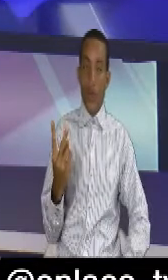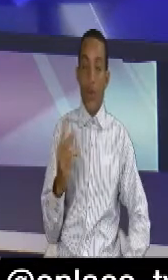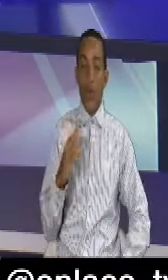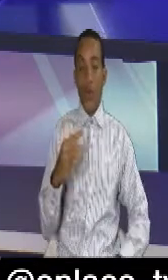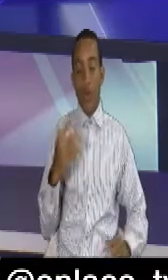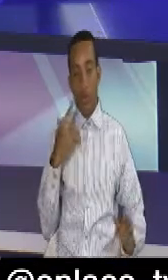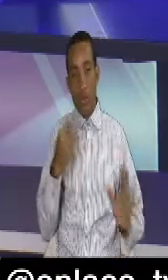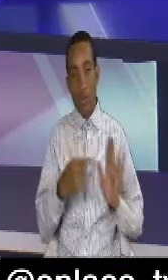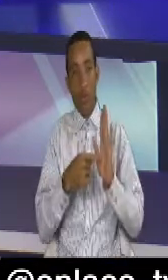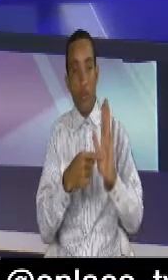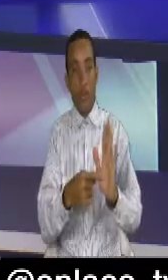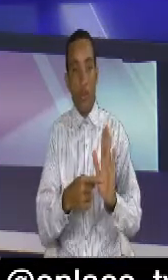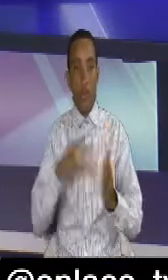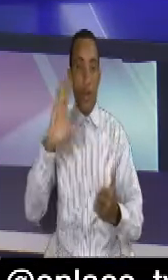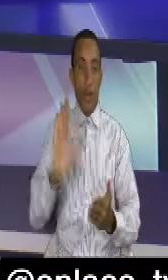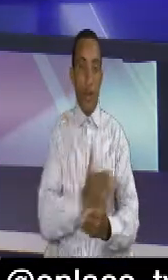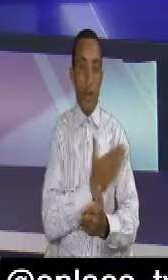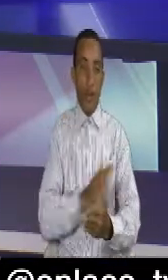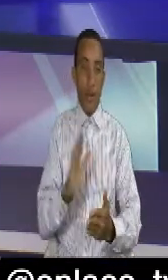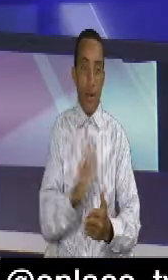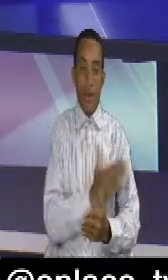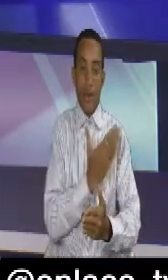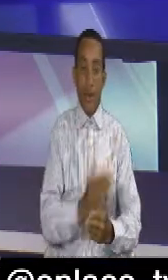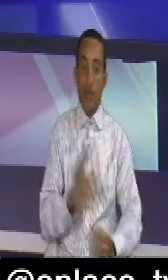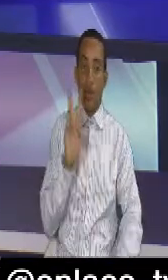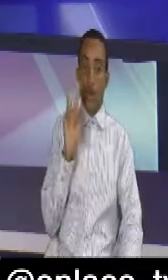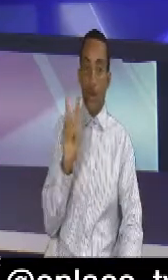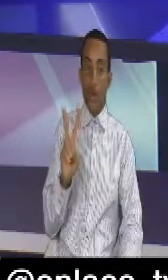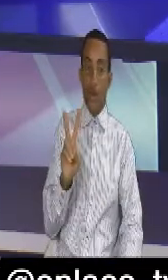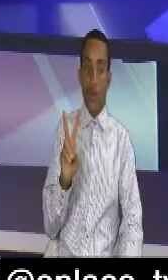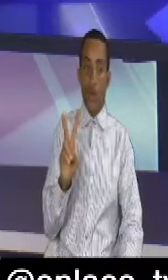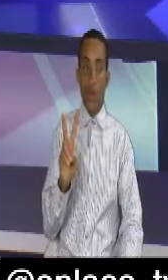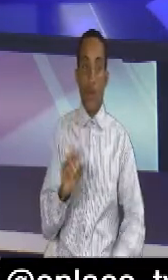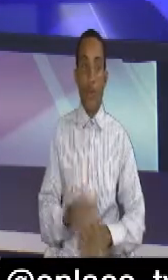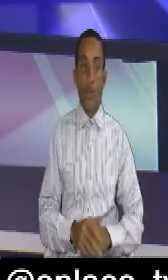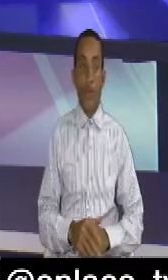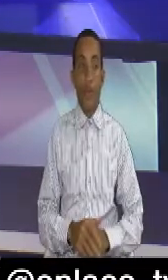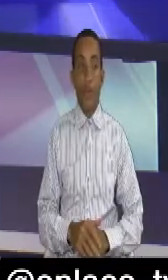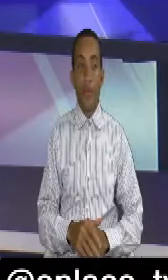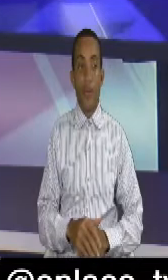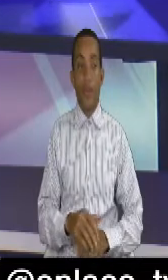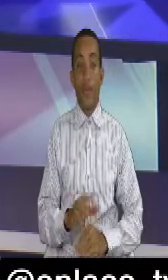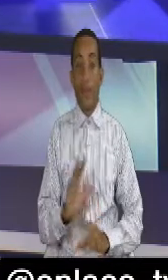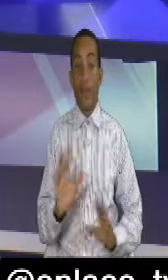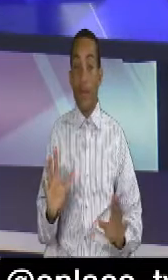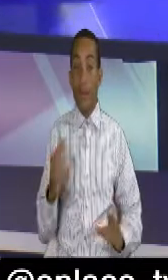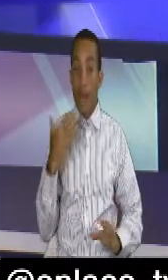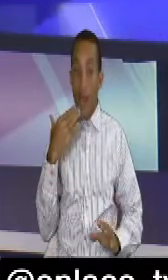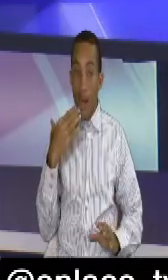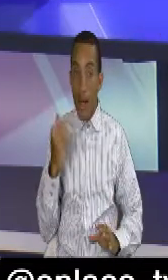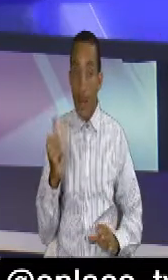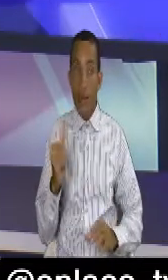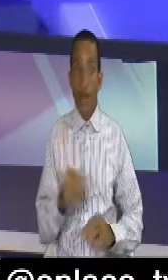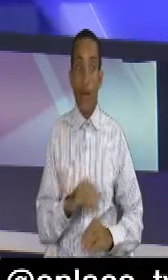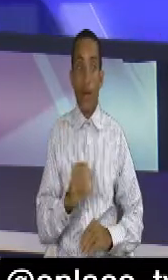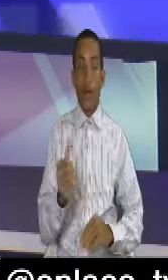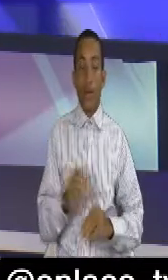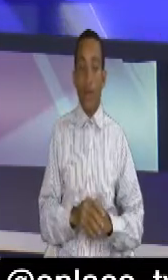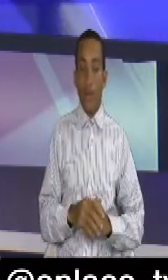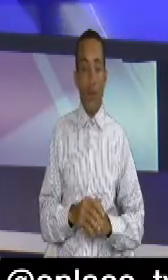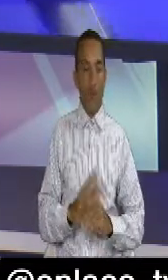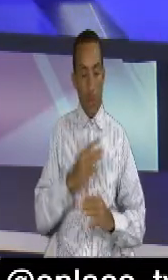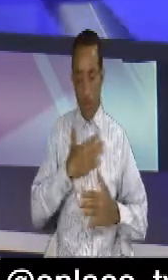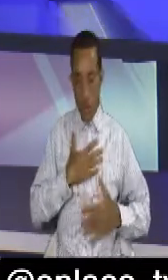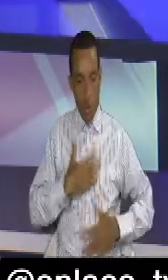promocionando dos de sus nuevos sencillos, La Activa, que era la que estábamos escuchando precisamente, y me le mido a todo. Cristian y